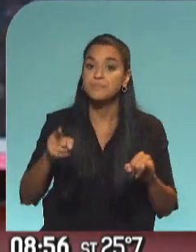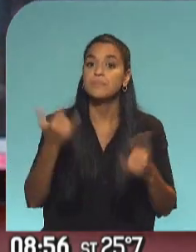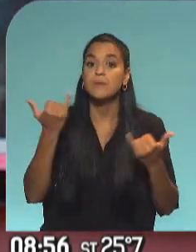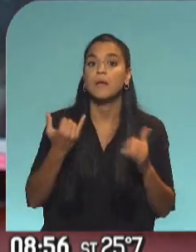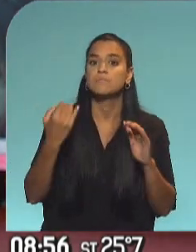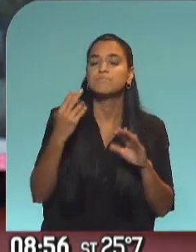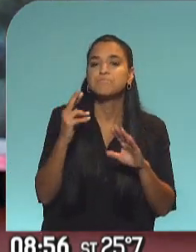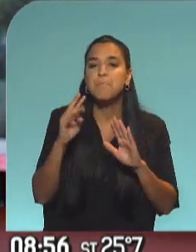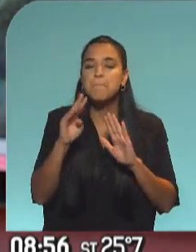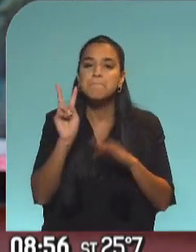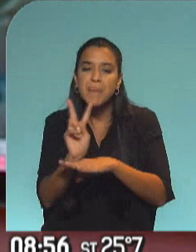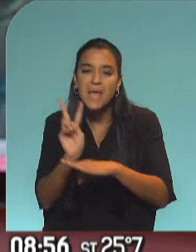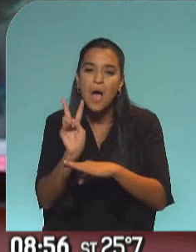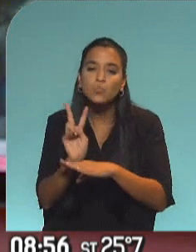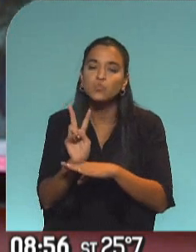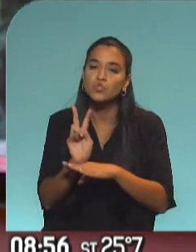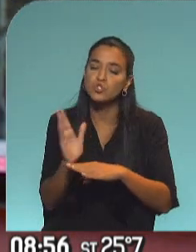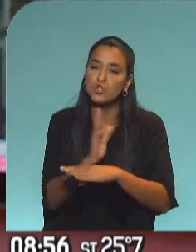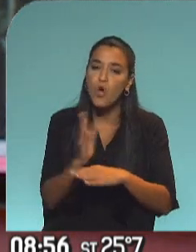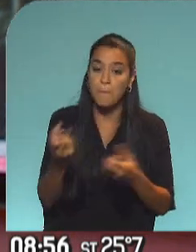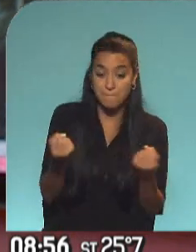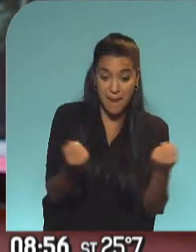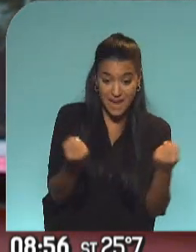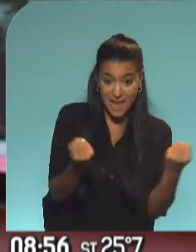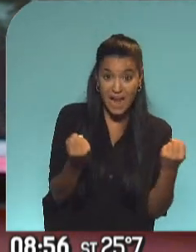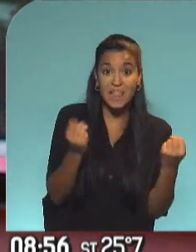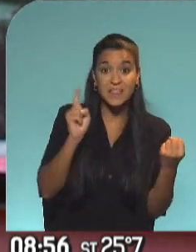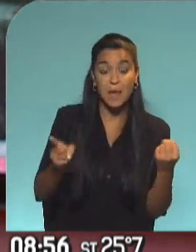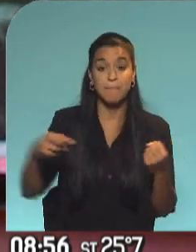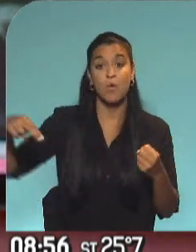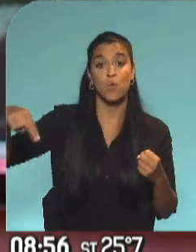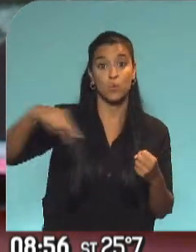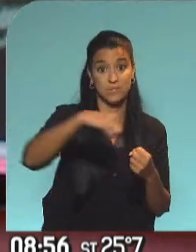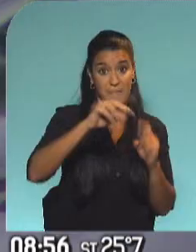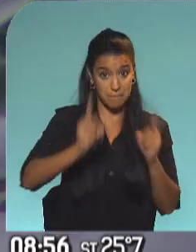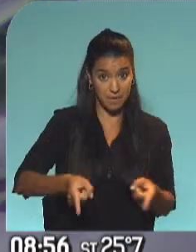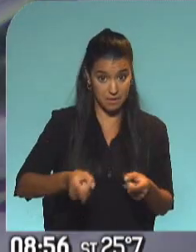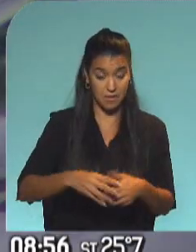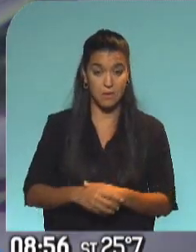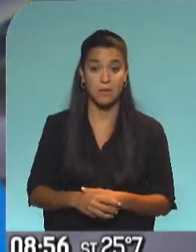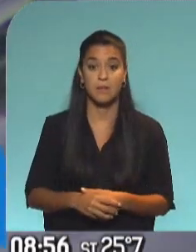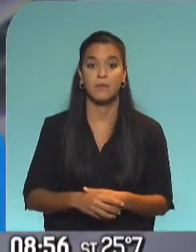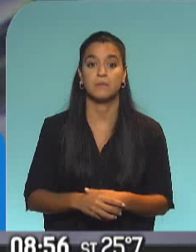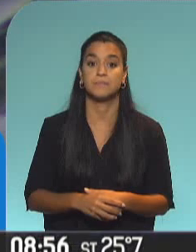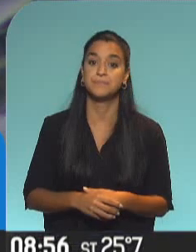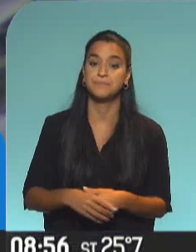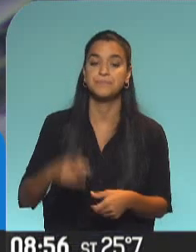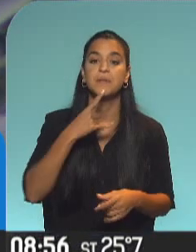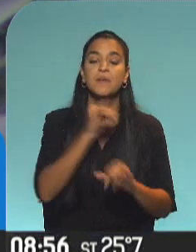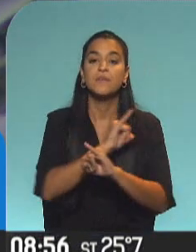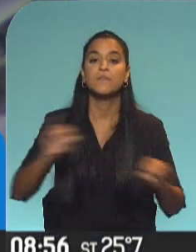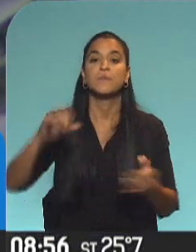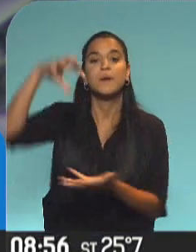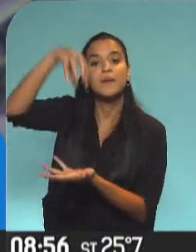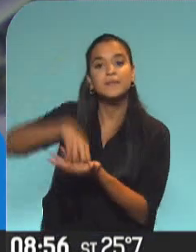previsiones precaución tanto al manejar como al cruzar la calle según un informe de la agencia nacional